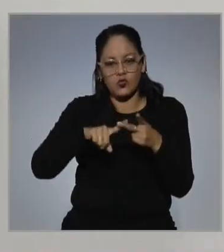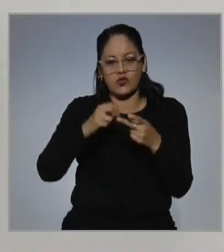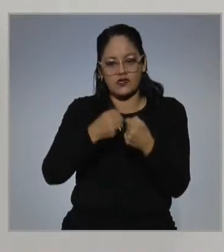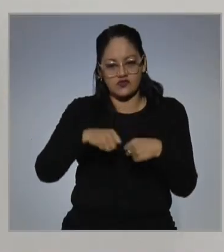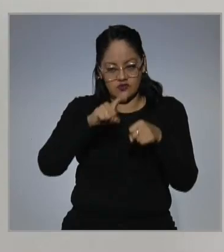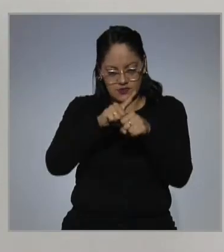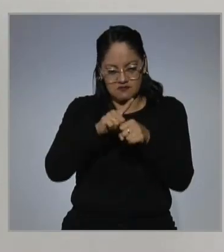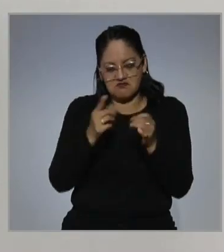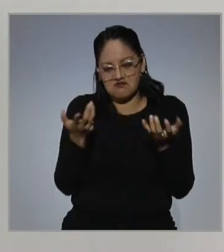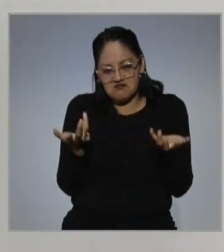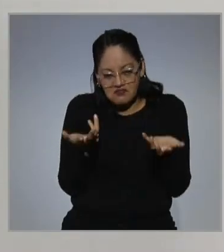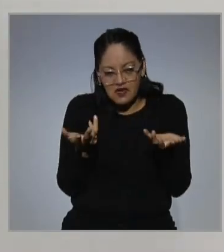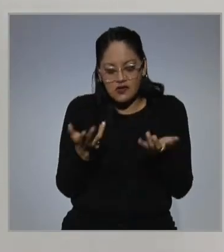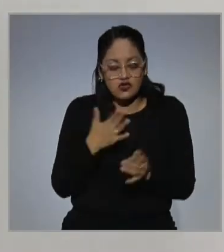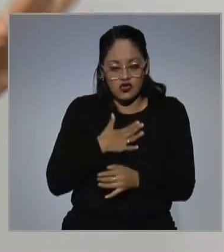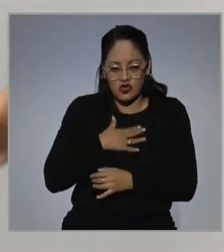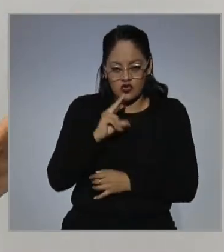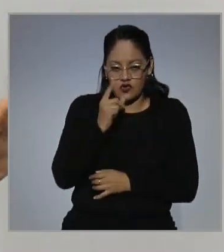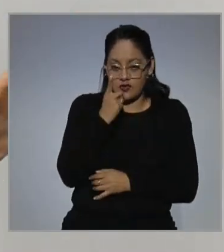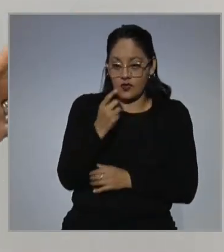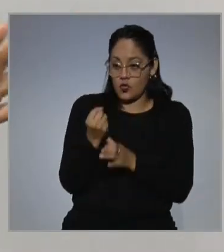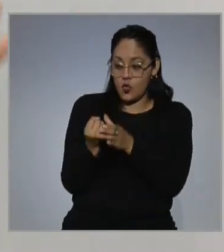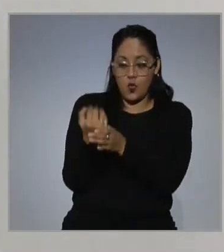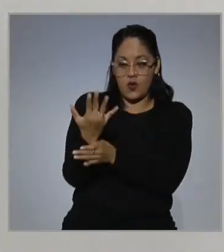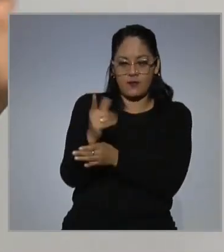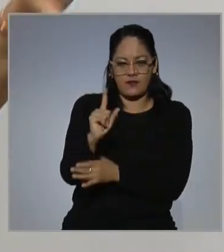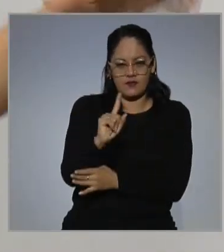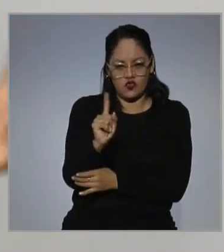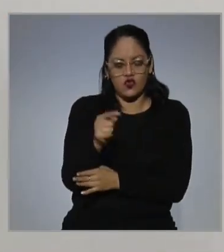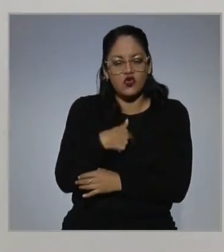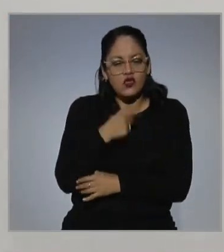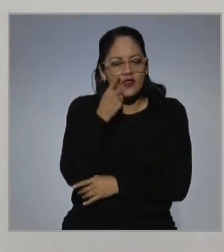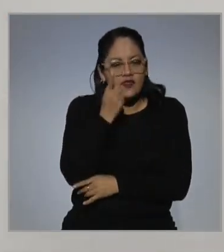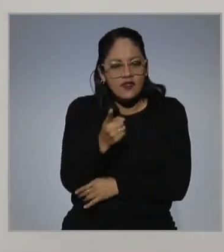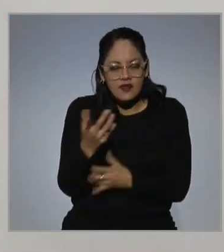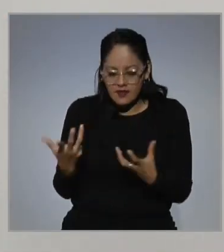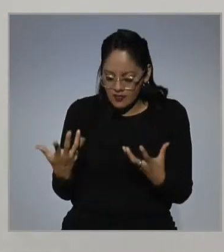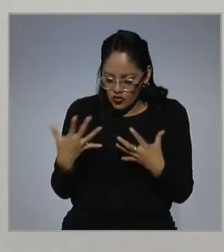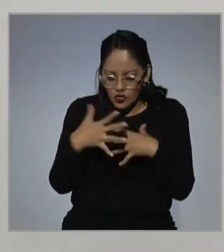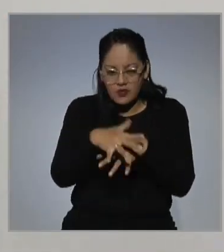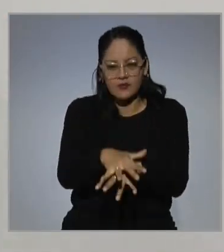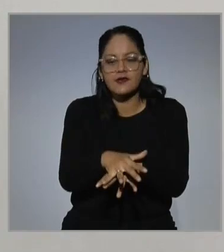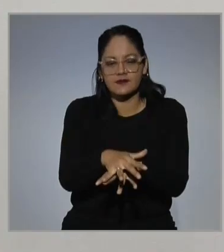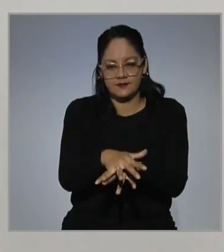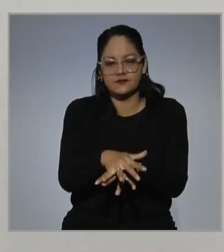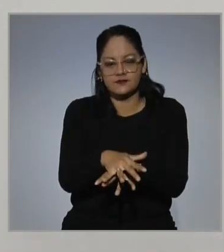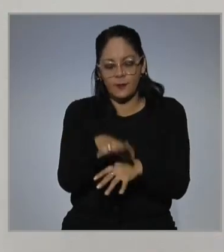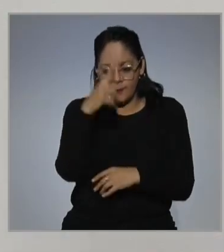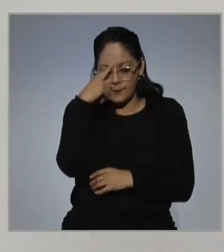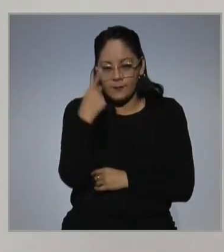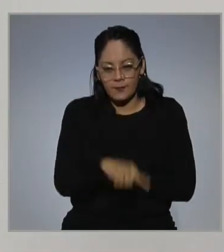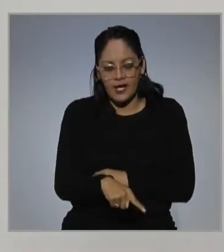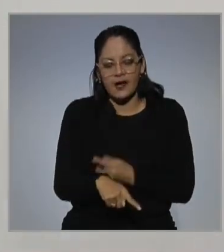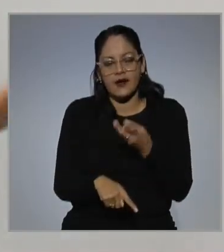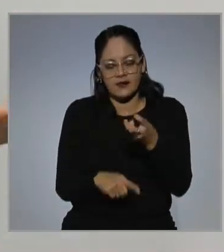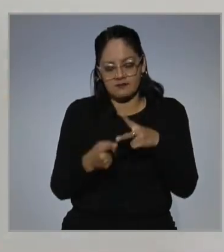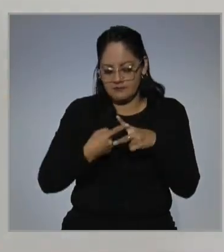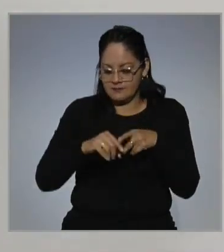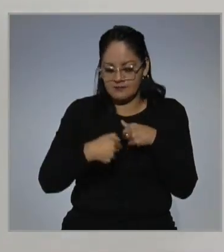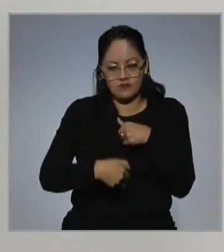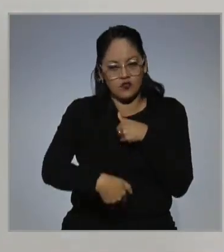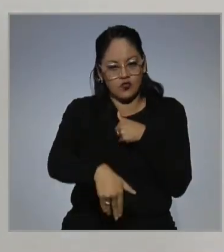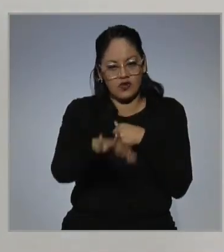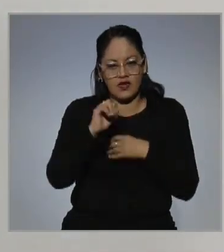sociedad, ¿no? Y yo no le llamaría nuevas, sino le llamaría incorporaciones, ¿no? Para continuar con